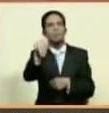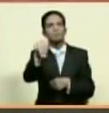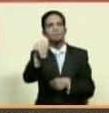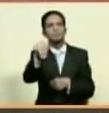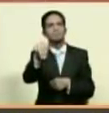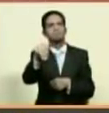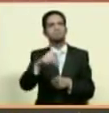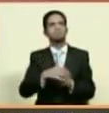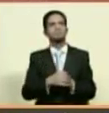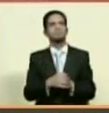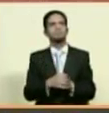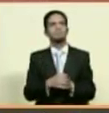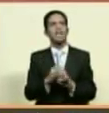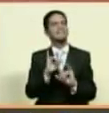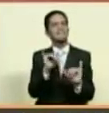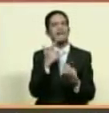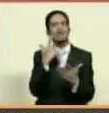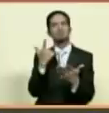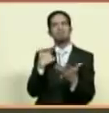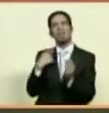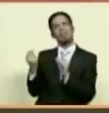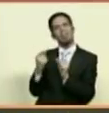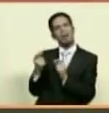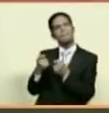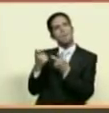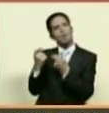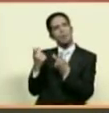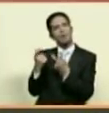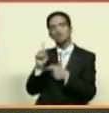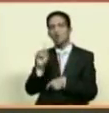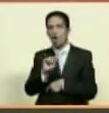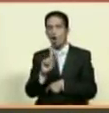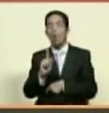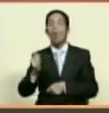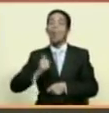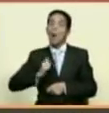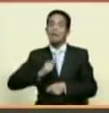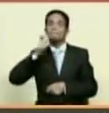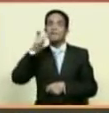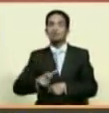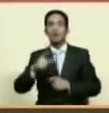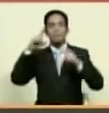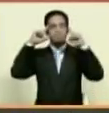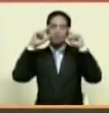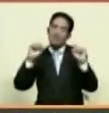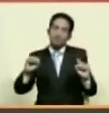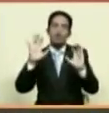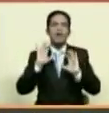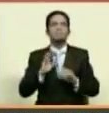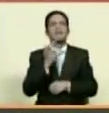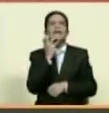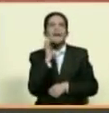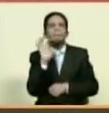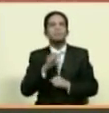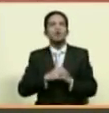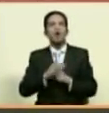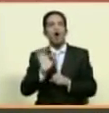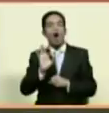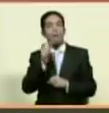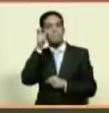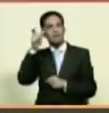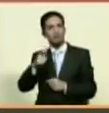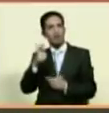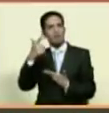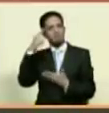Ya no se trata del menudeo, se trata de cualquier persona, un profesional, por ejemplo, o un inversionista,